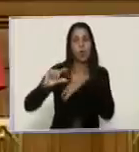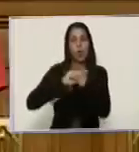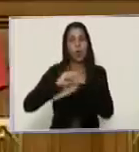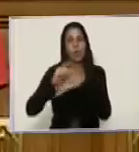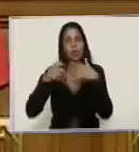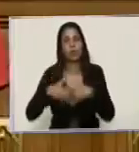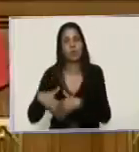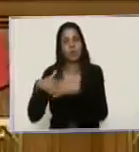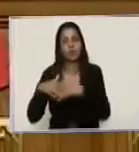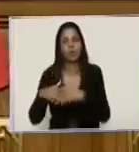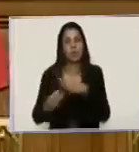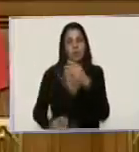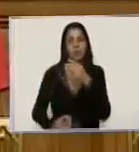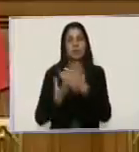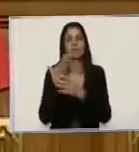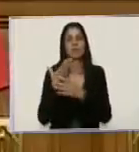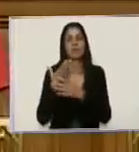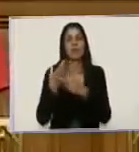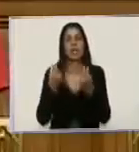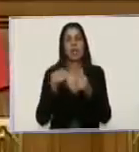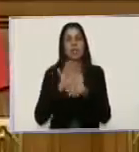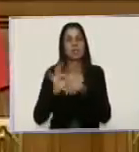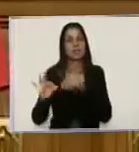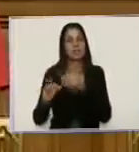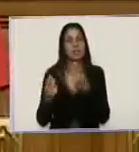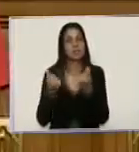Unidos componen la Reserva Federal.